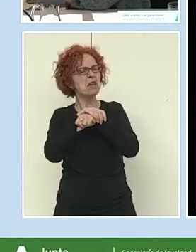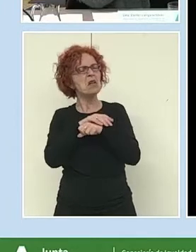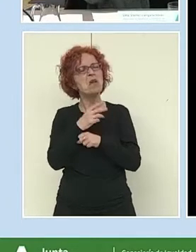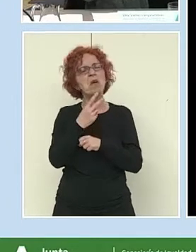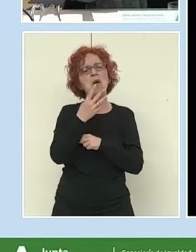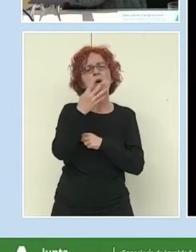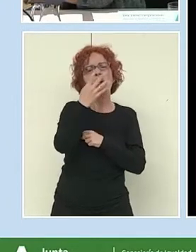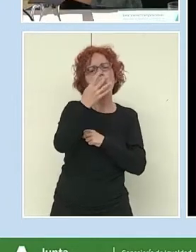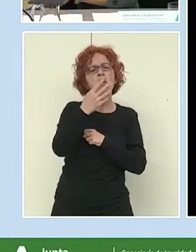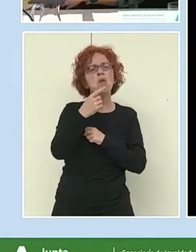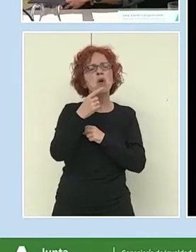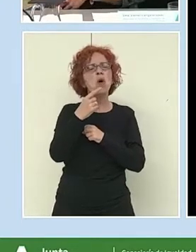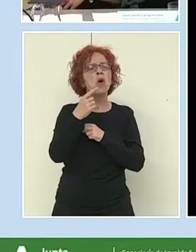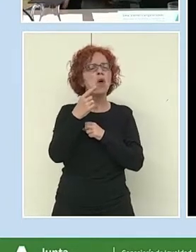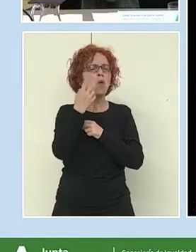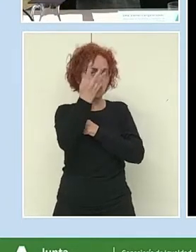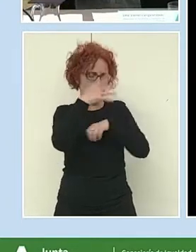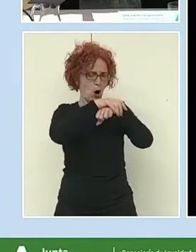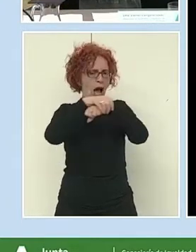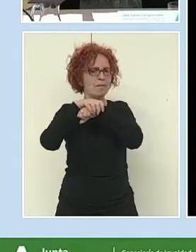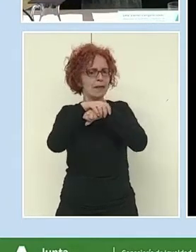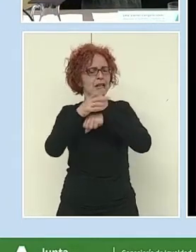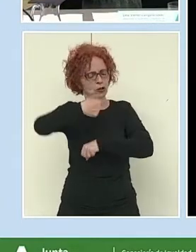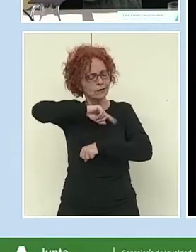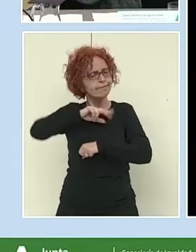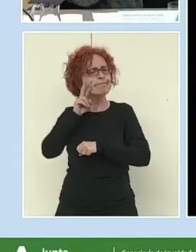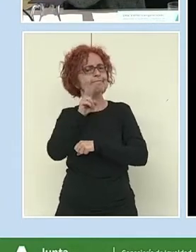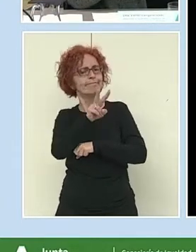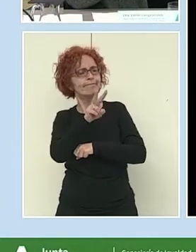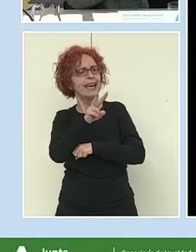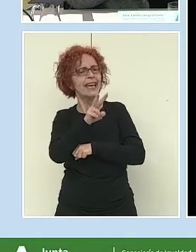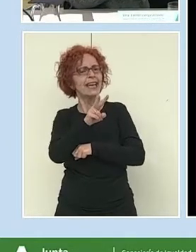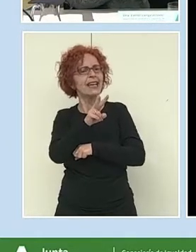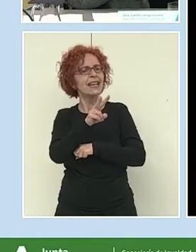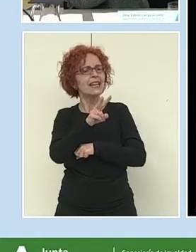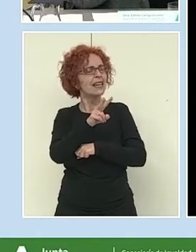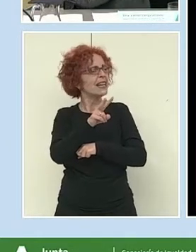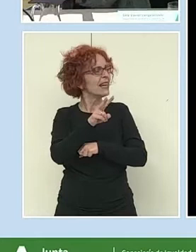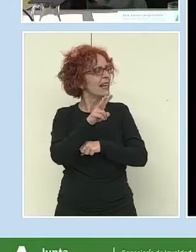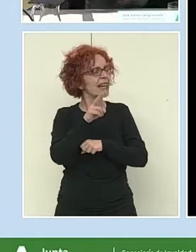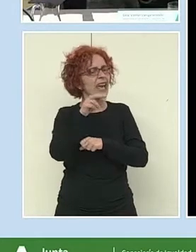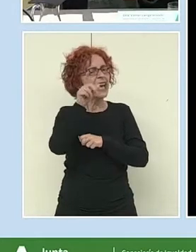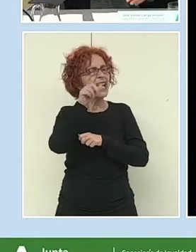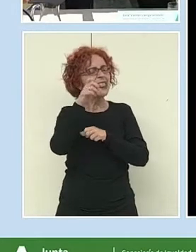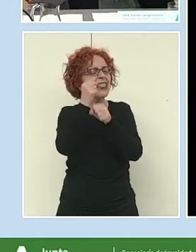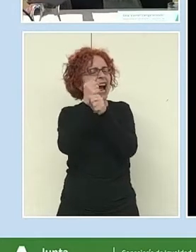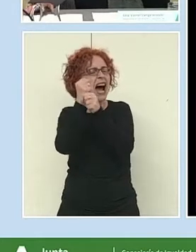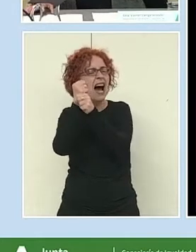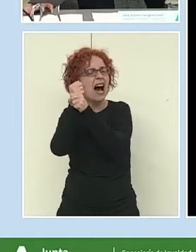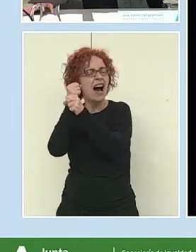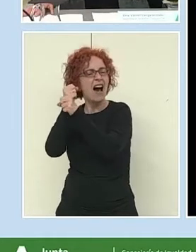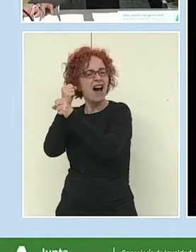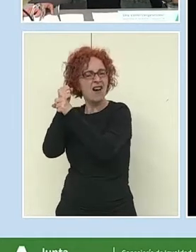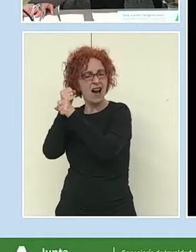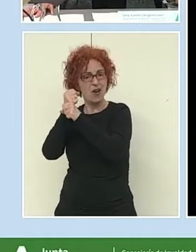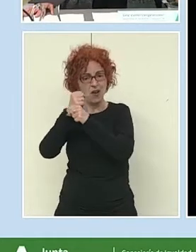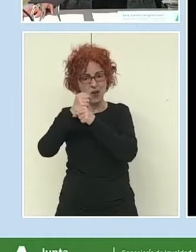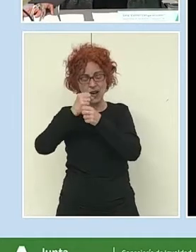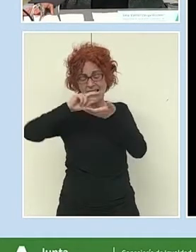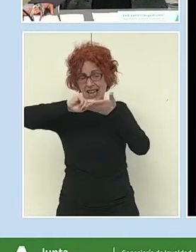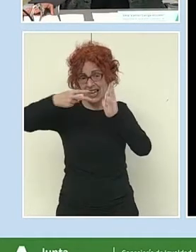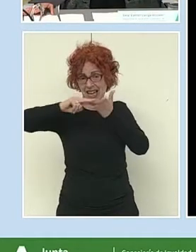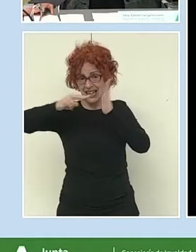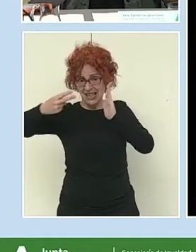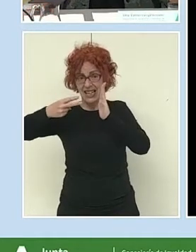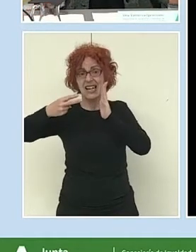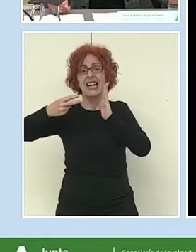un CER, otro en un SOC, y podíamos seguir bautizando distintas profesiones que abarcan y que pueden